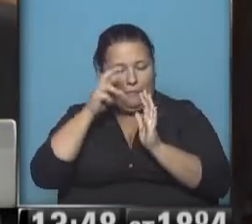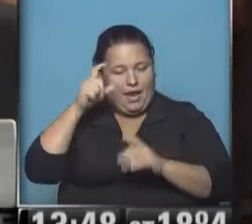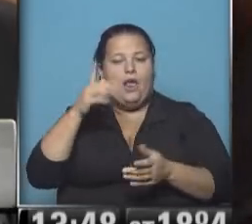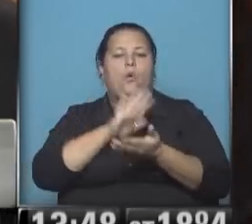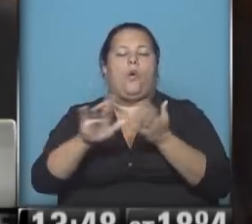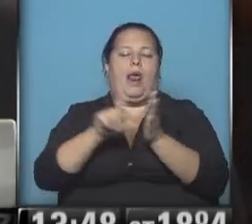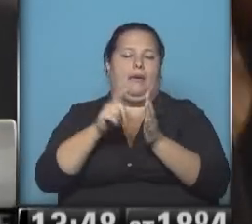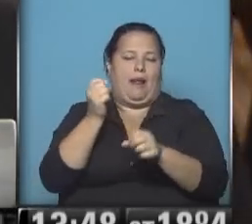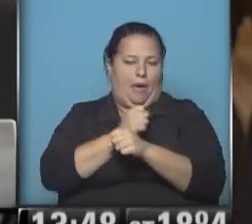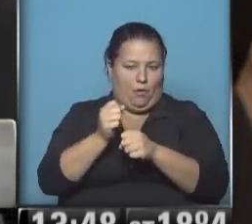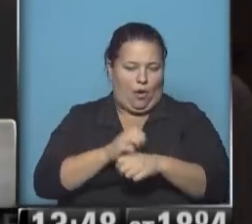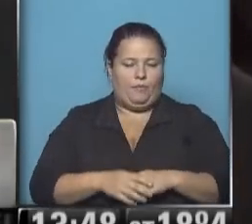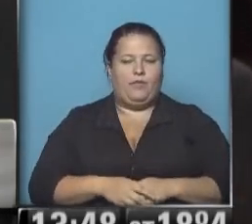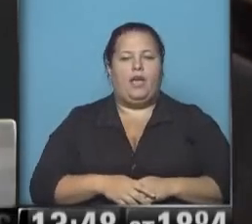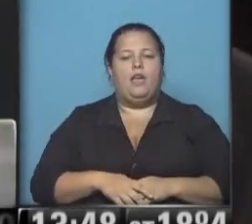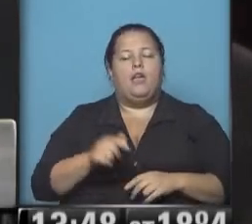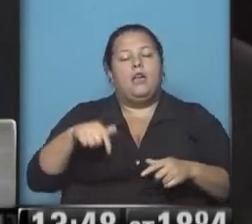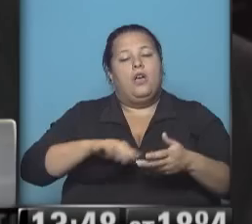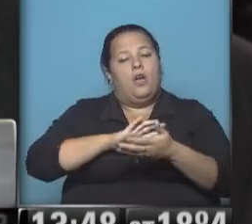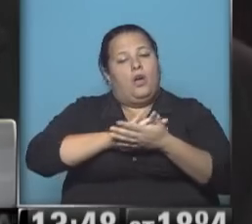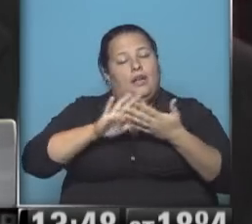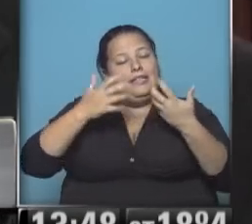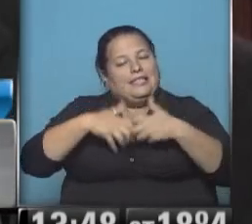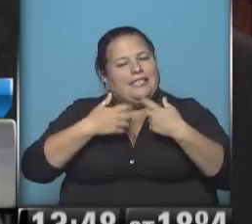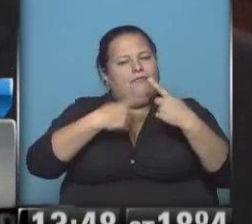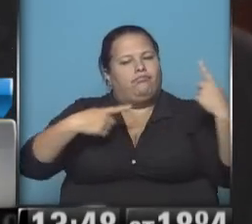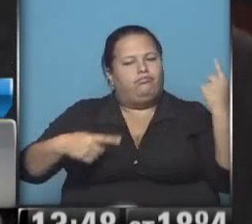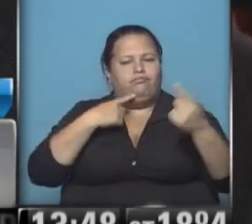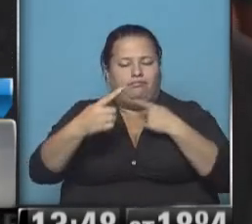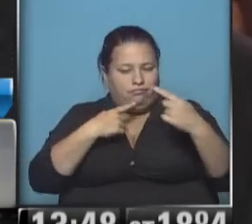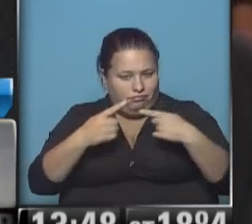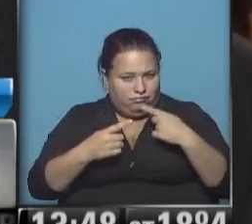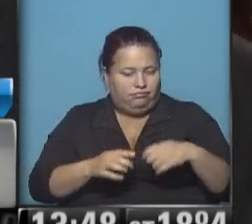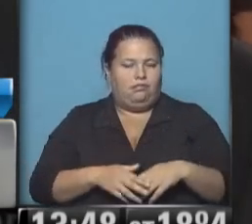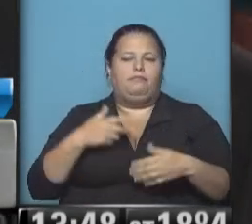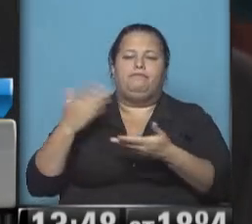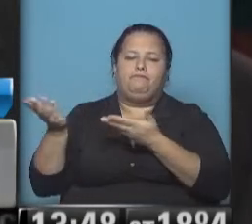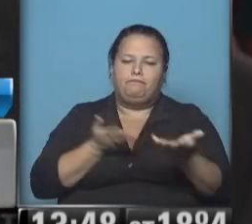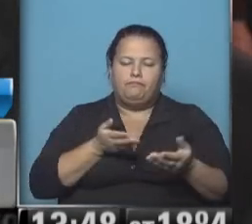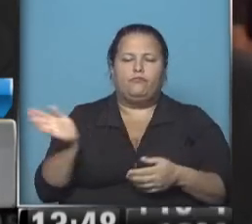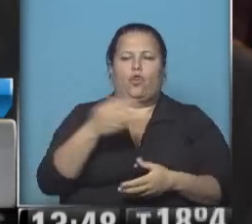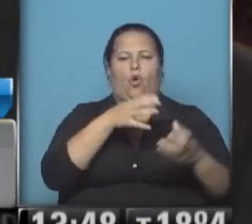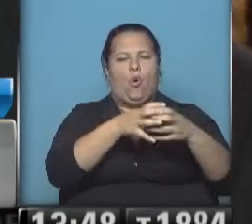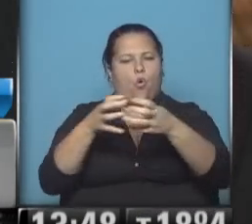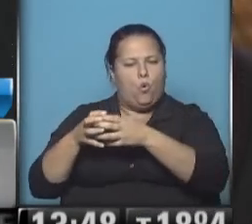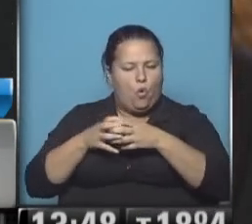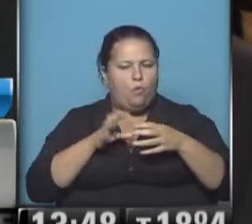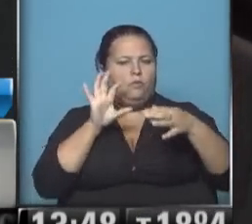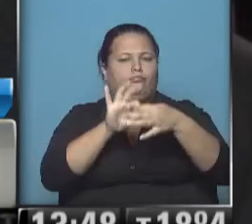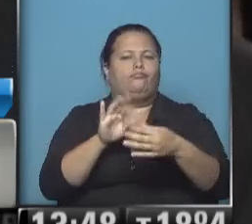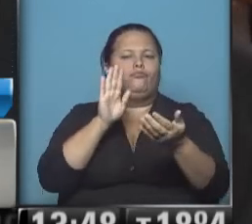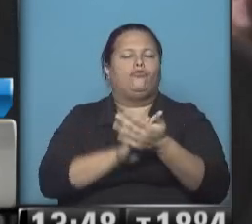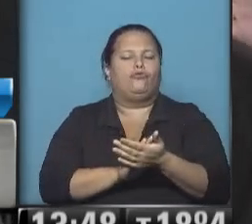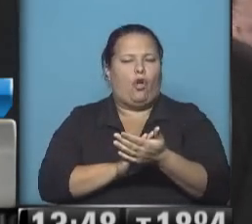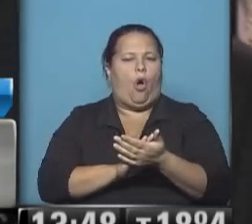de implementación hemos abierto un sistema muy amplio de consultas hemos invitado a todas las organizaciones vinculadas con